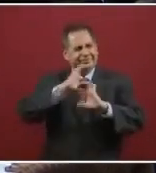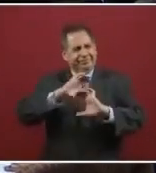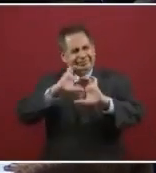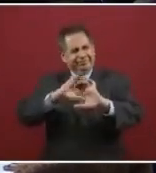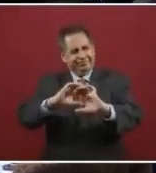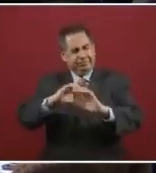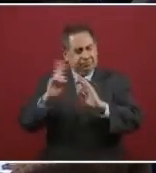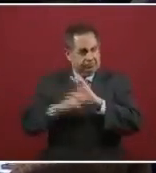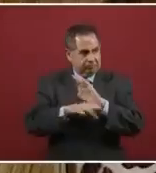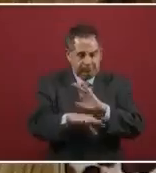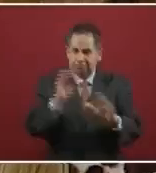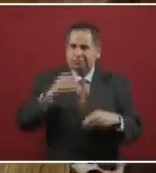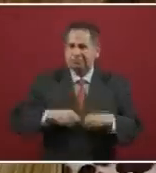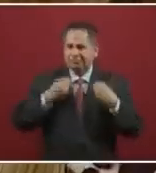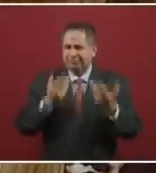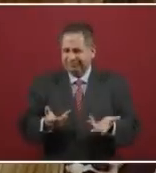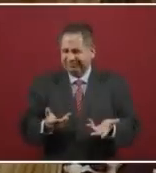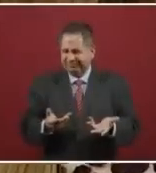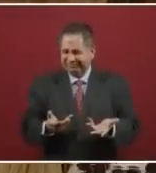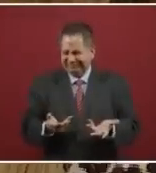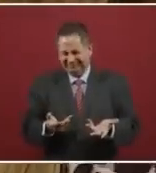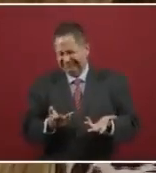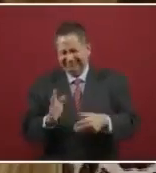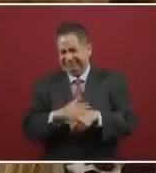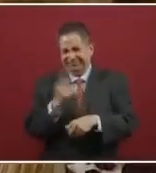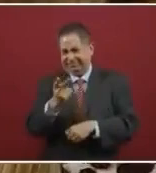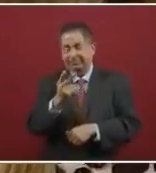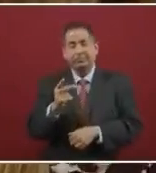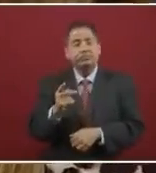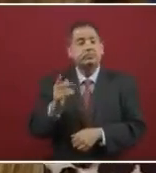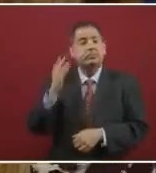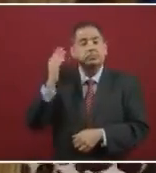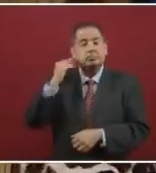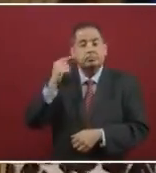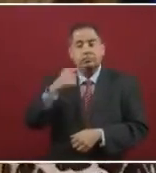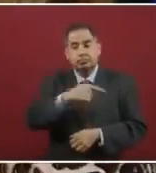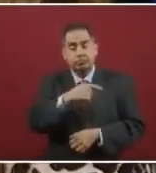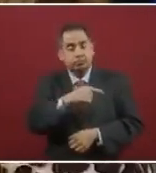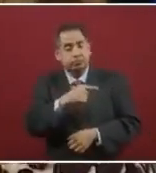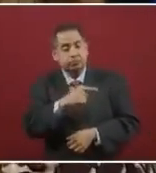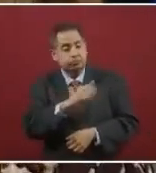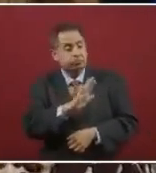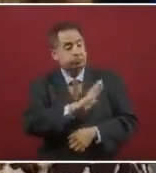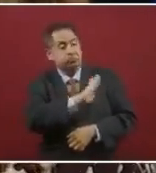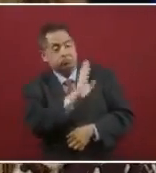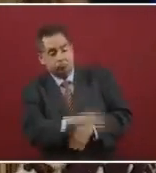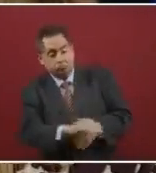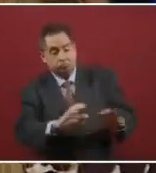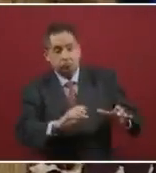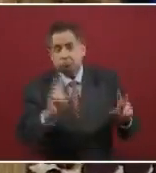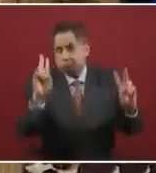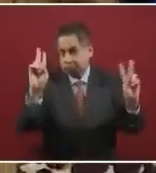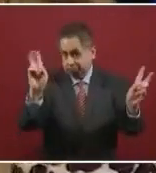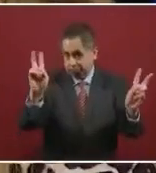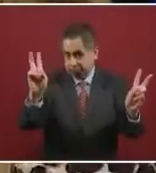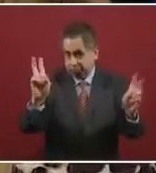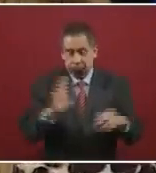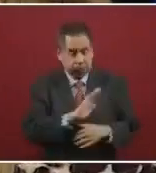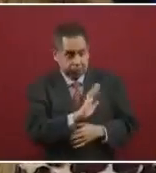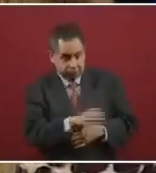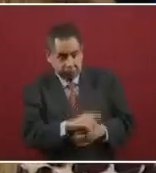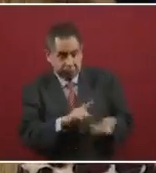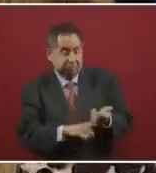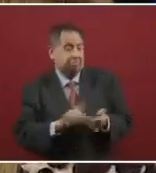porque cuando él falleció, bueno, cuando la supuesta muerte, pues incluso